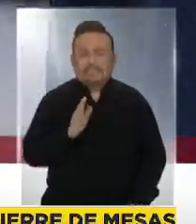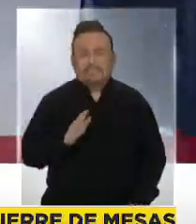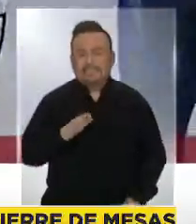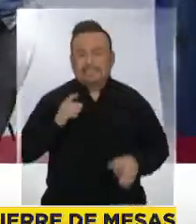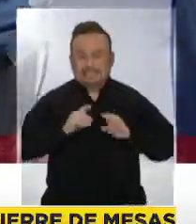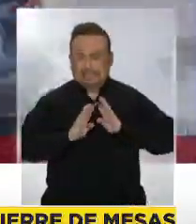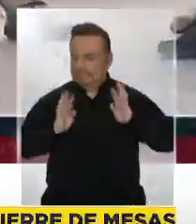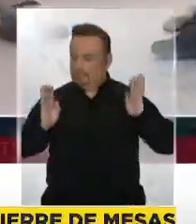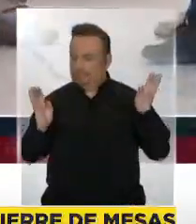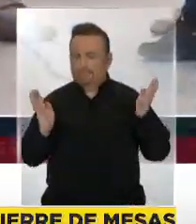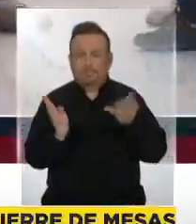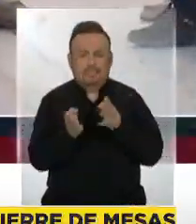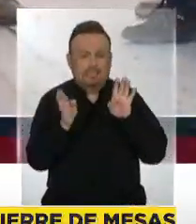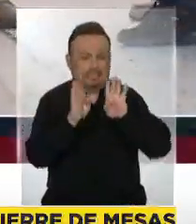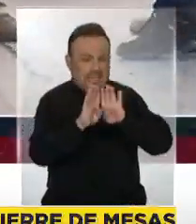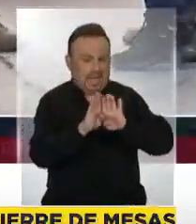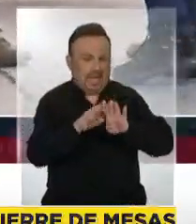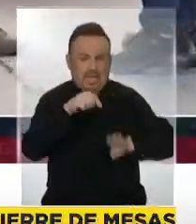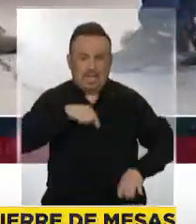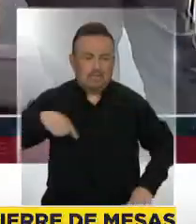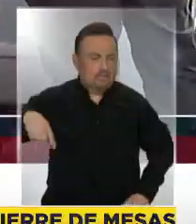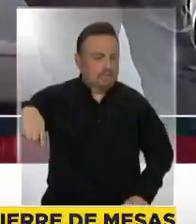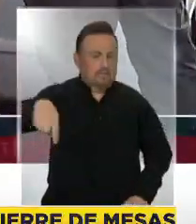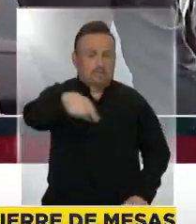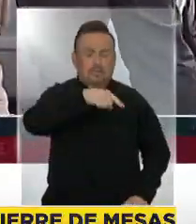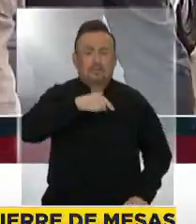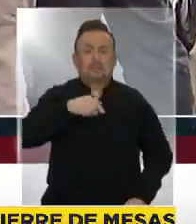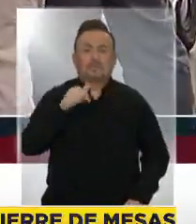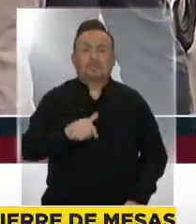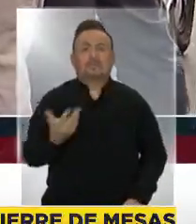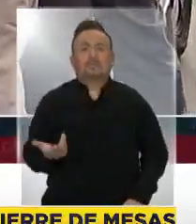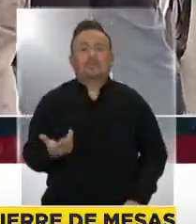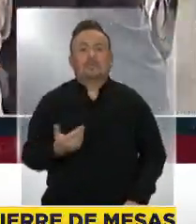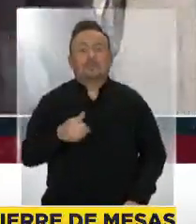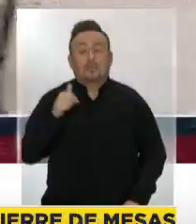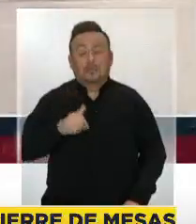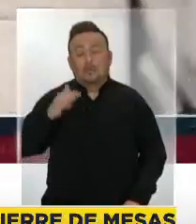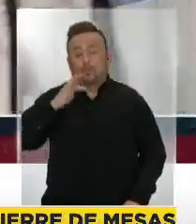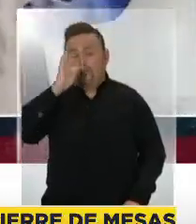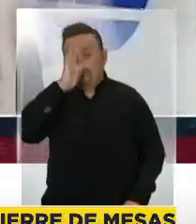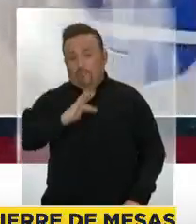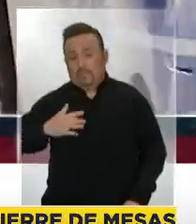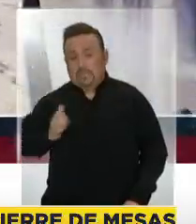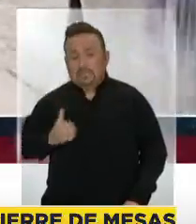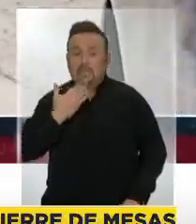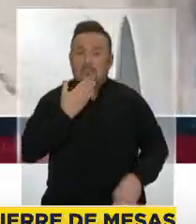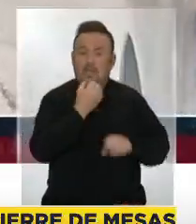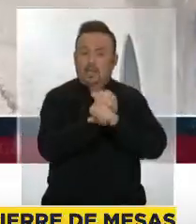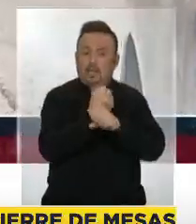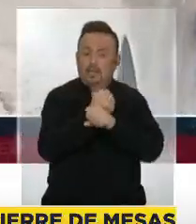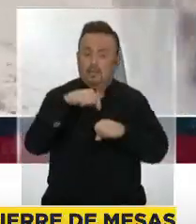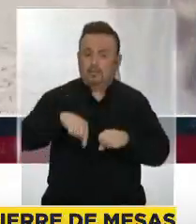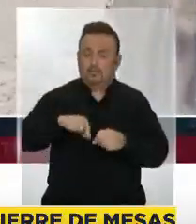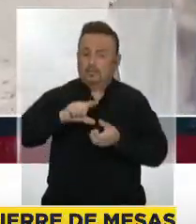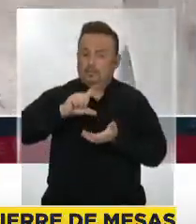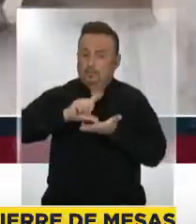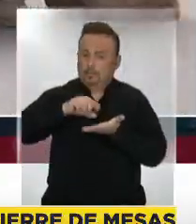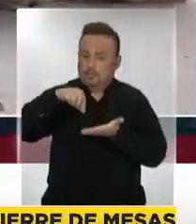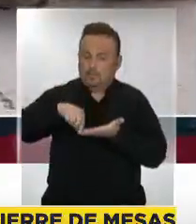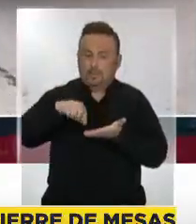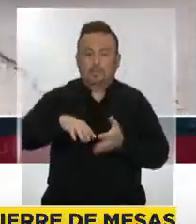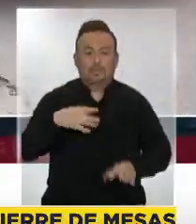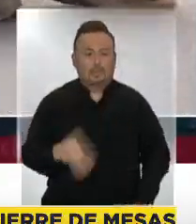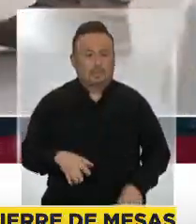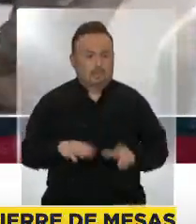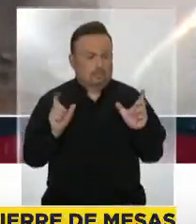acordonado hace algunos minutos ya estos funcionarios de la PDI, sí, como también de carabineros acá en la zona. Así que insisto, es